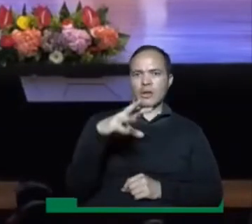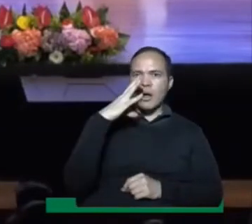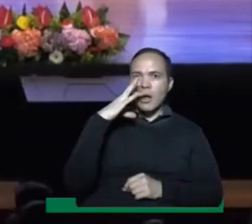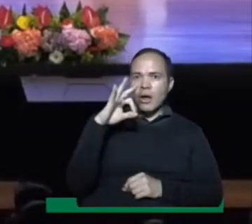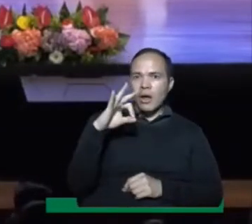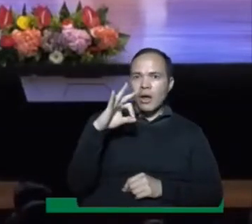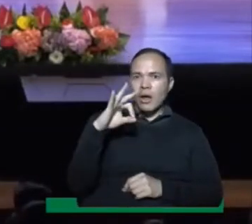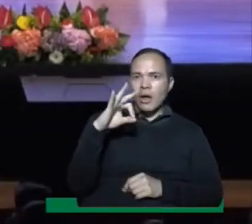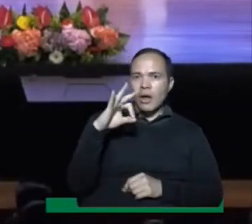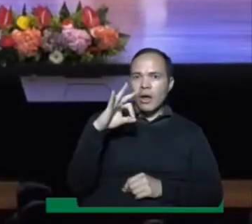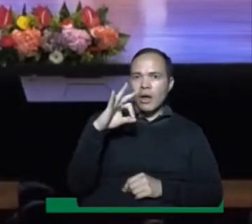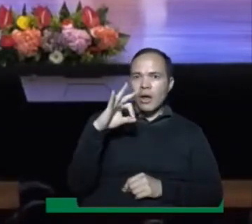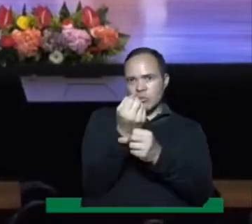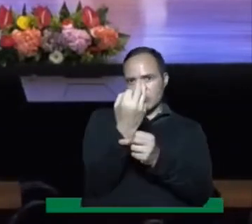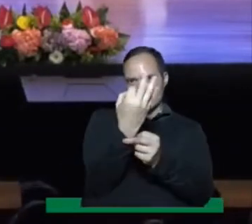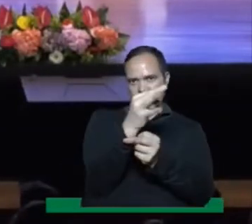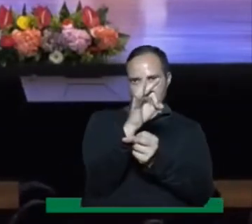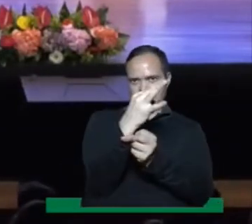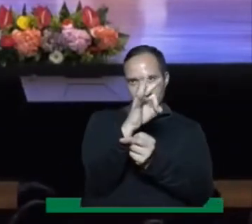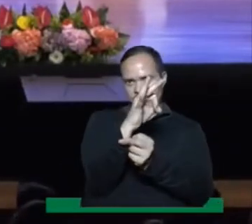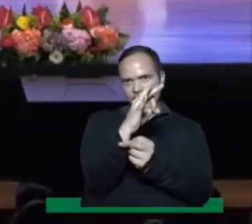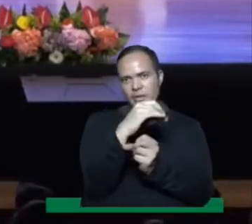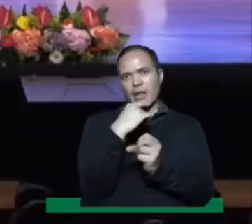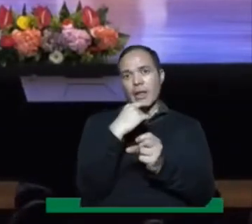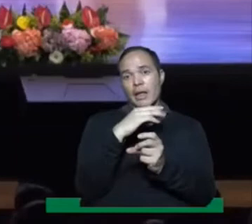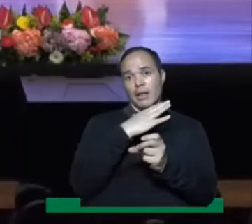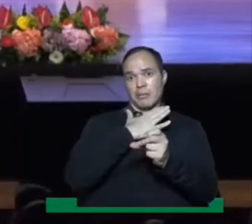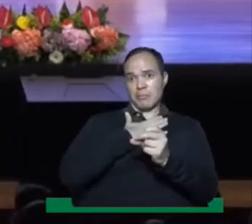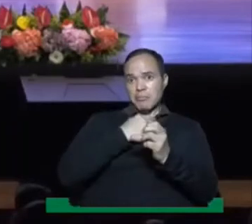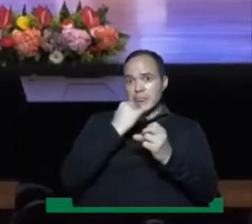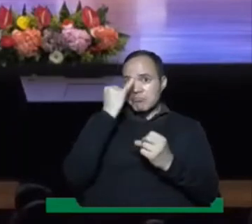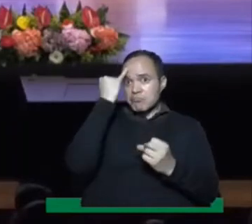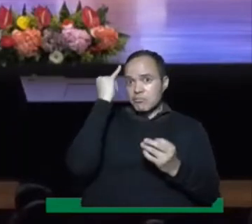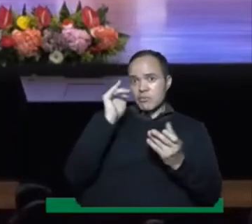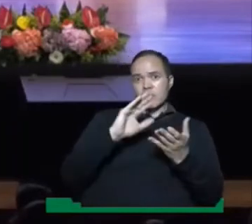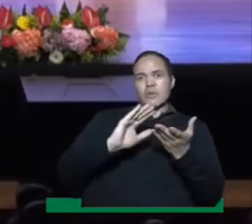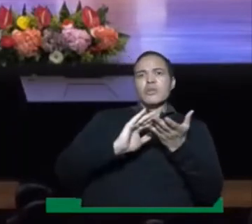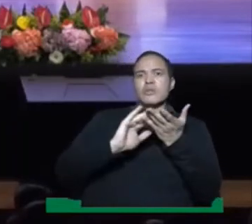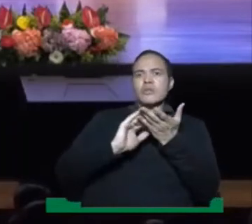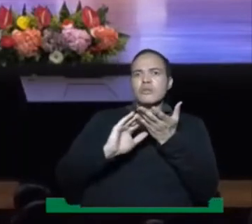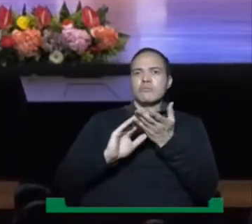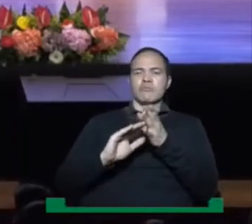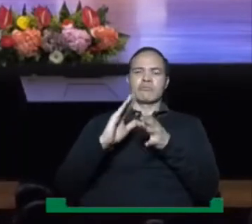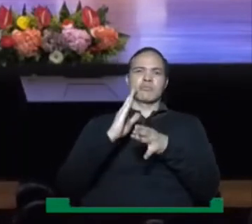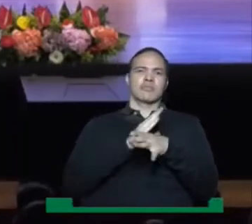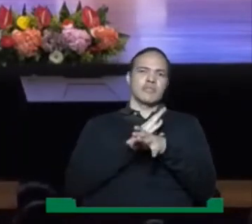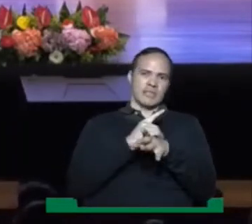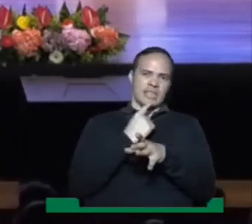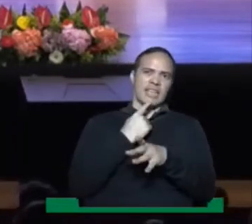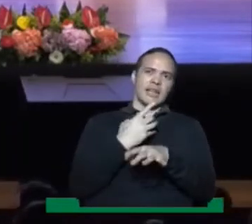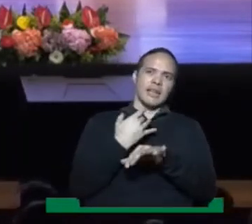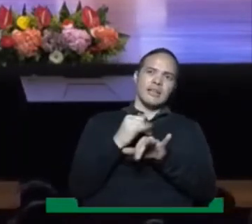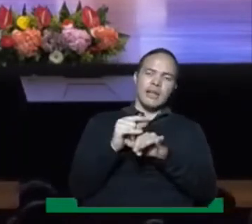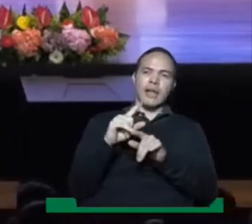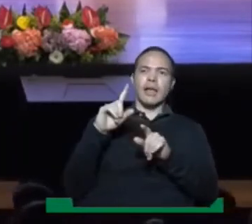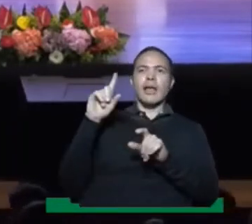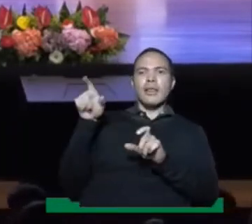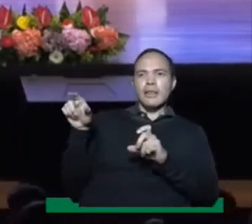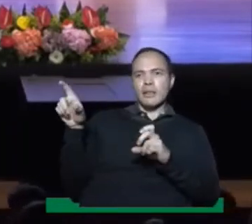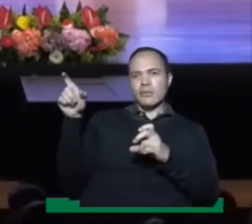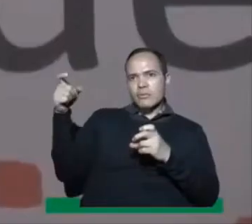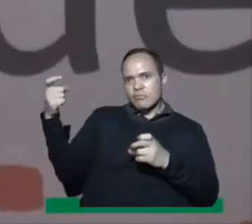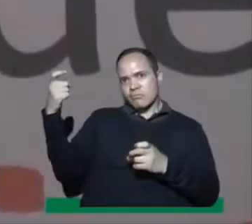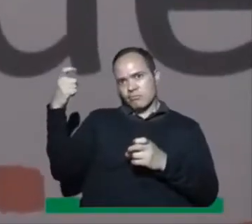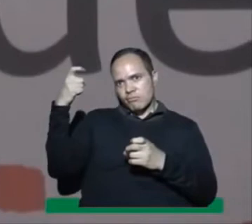y creo que la solución ahí ya la acaban de dar a articulación unirse